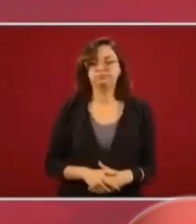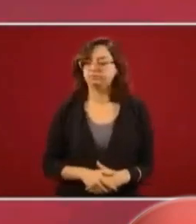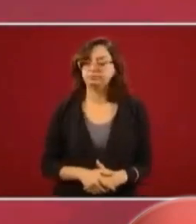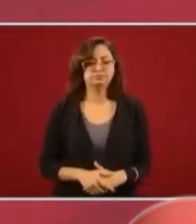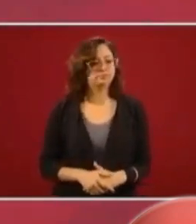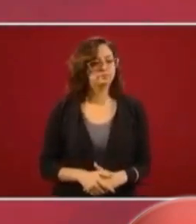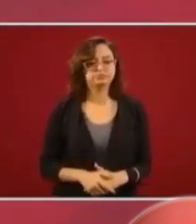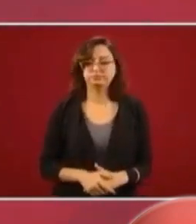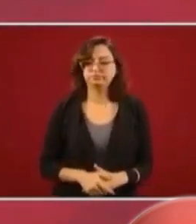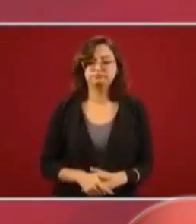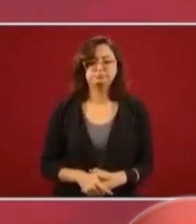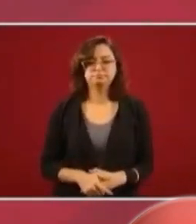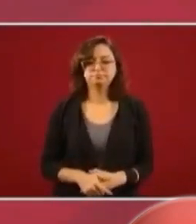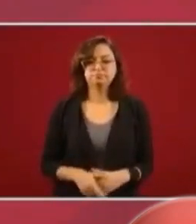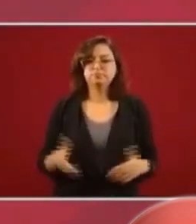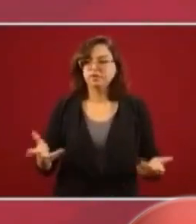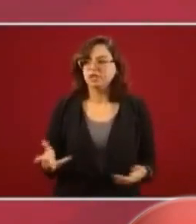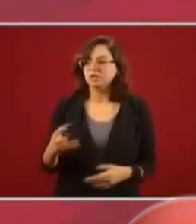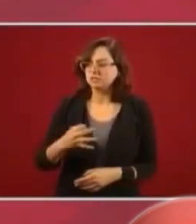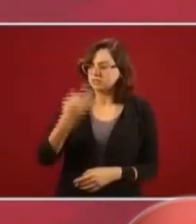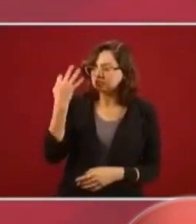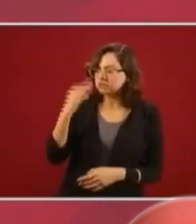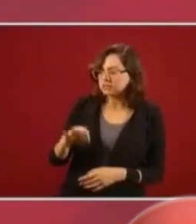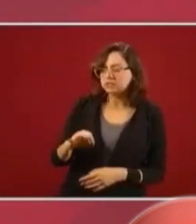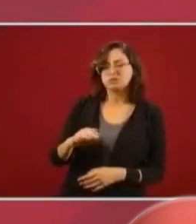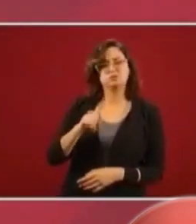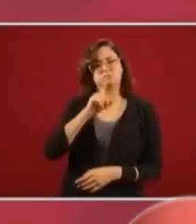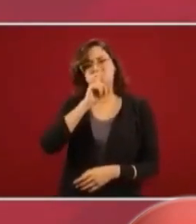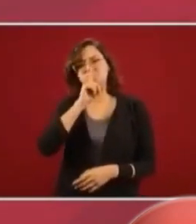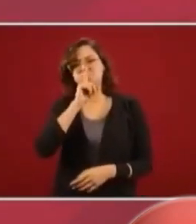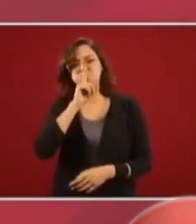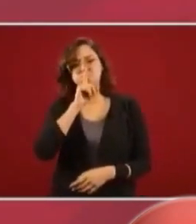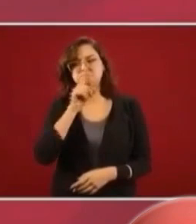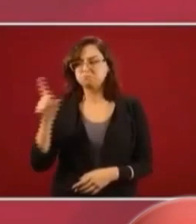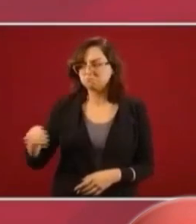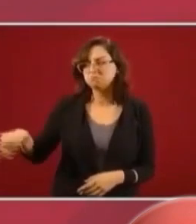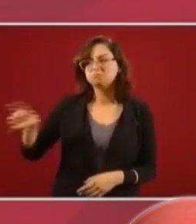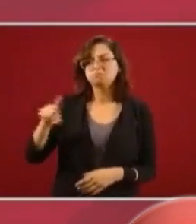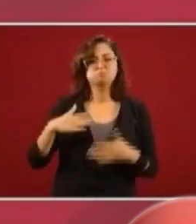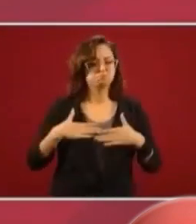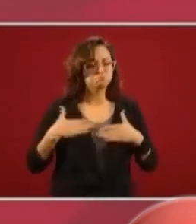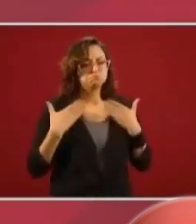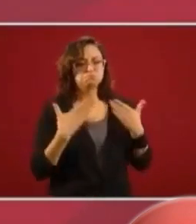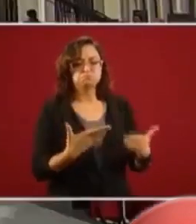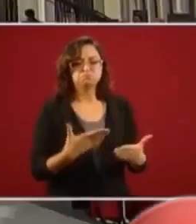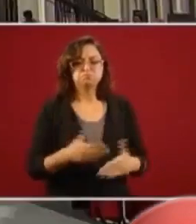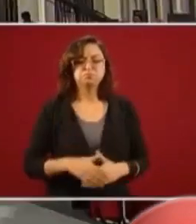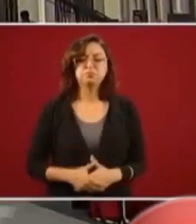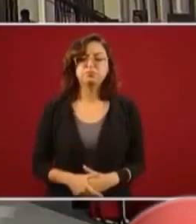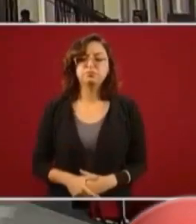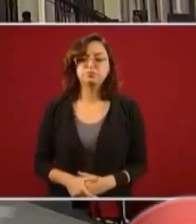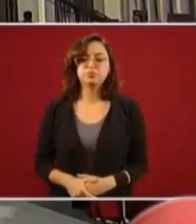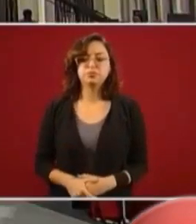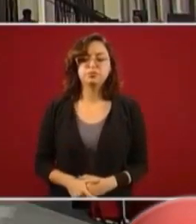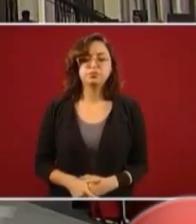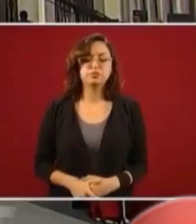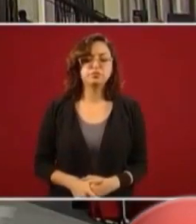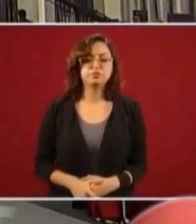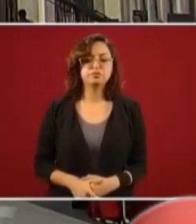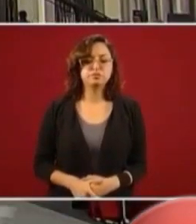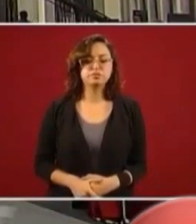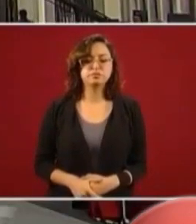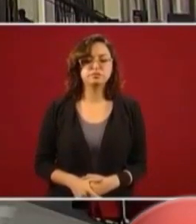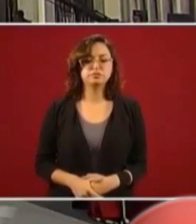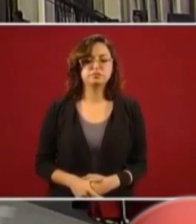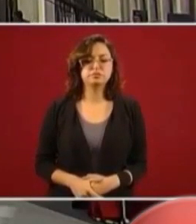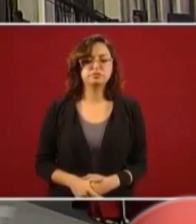no vamos a traicionar esa confianza. Peña dio 145 reformas. Bueno, pues